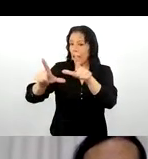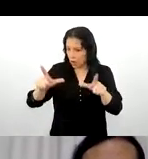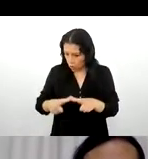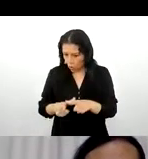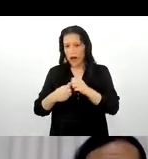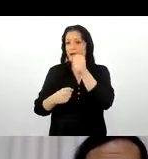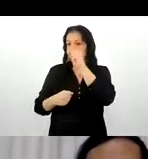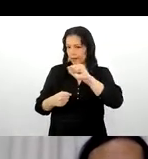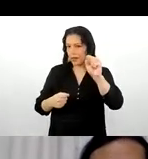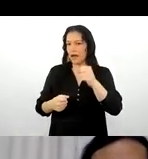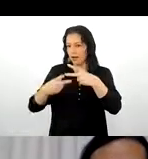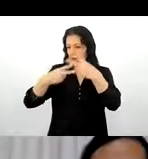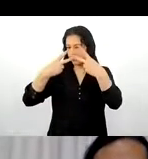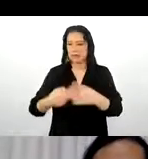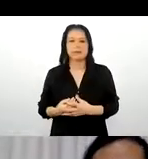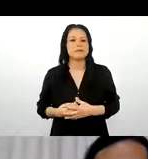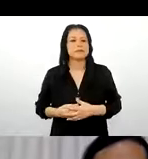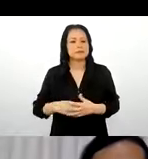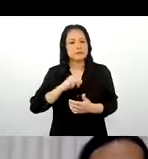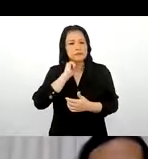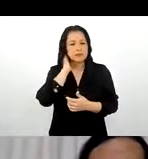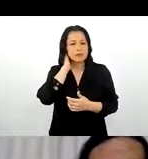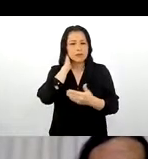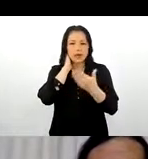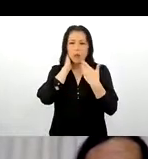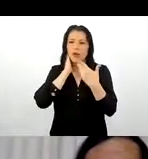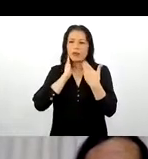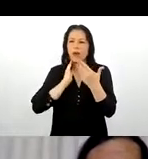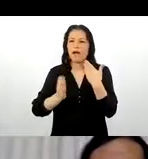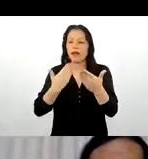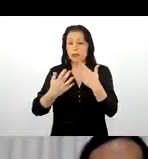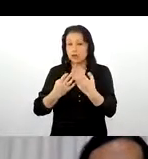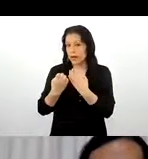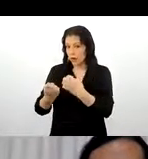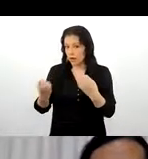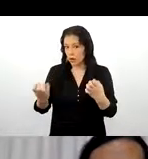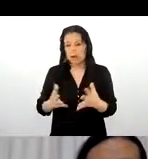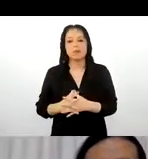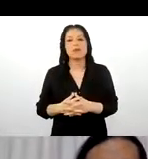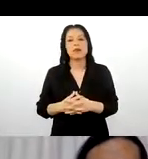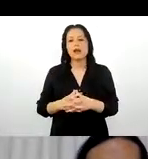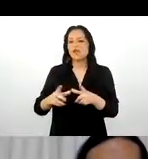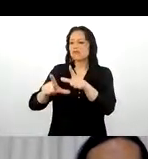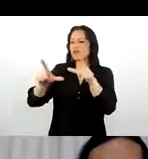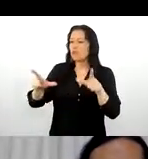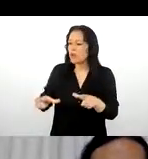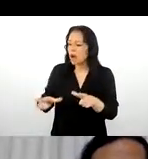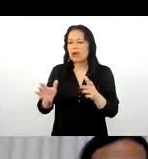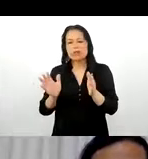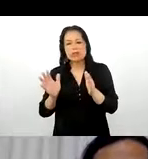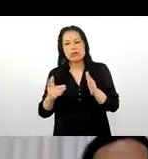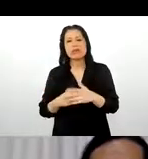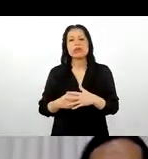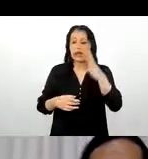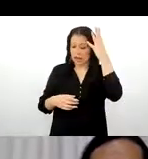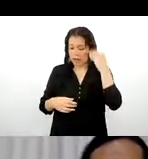viaja. Y bueno, cuando hablamos de economías en pequeños destinos, cuando hablamos de